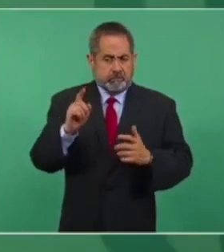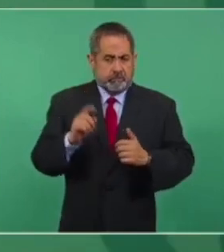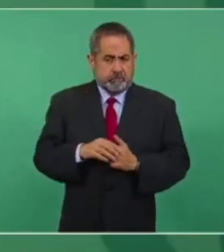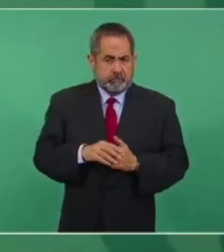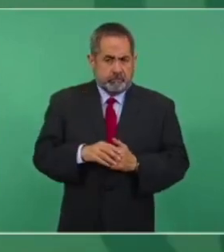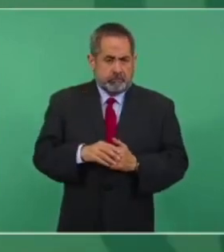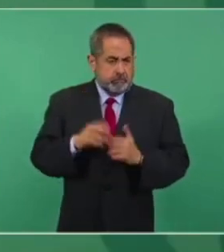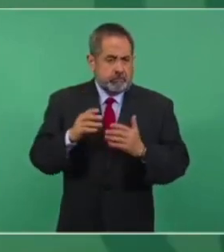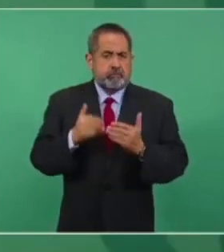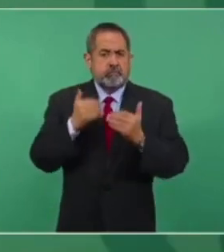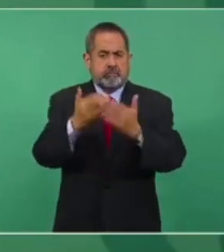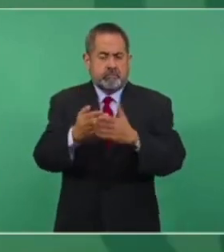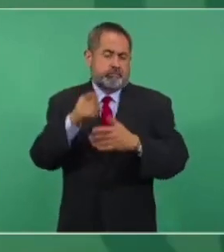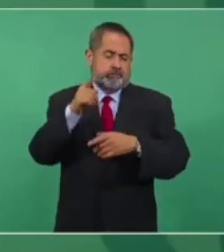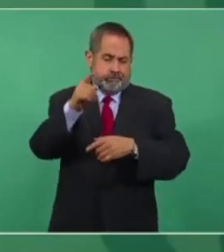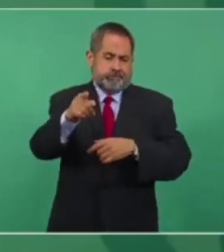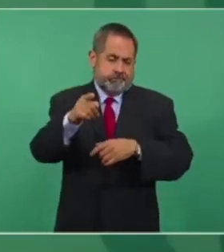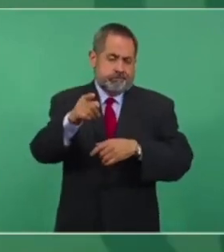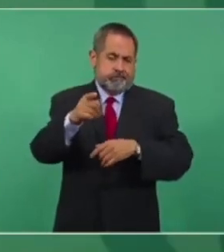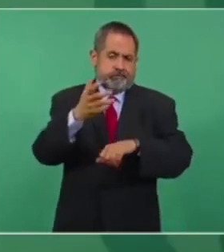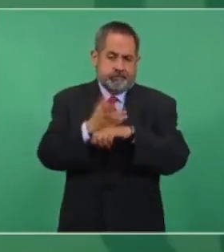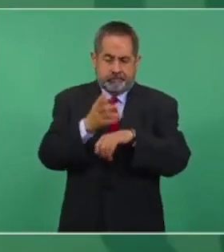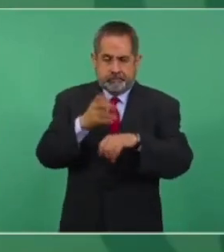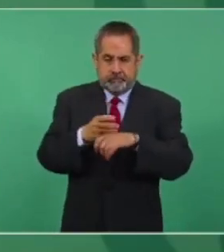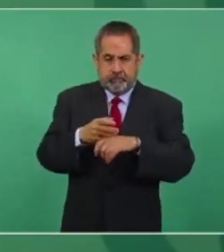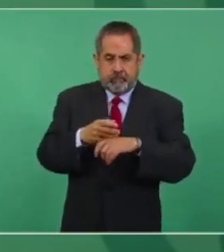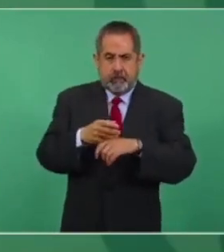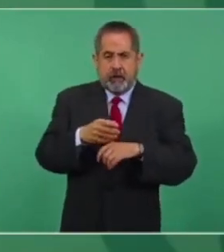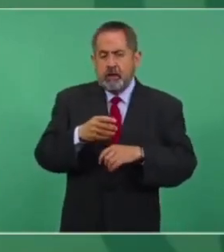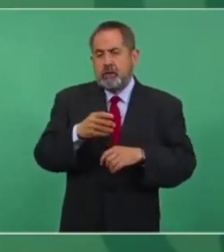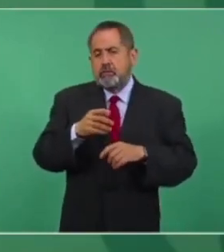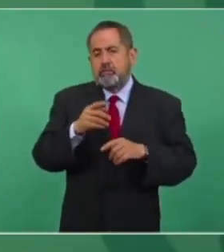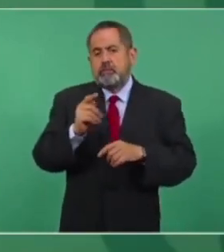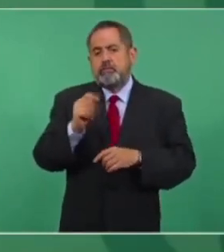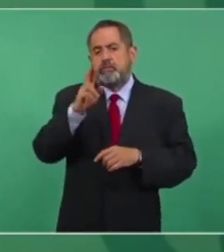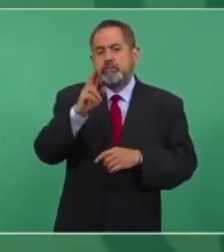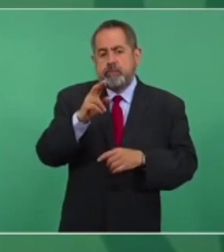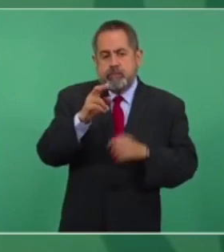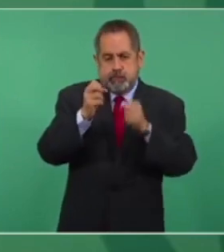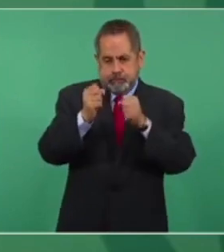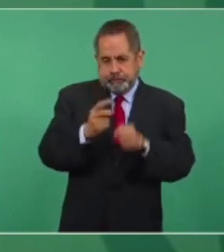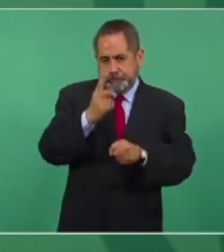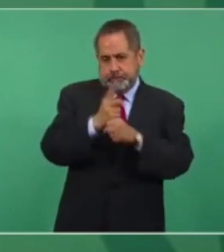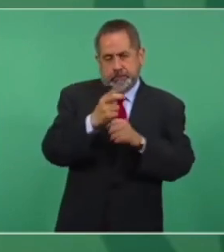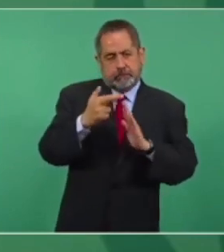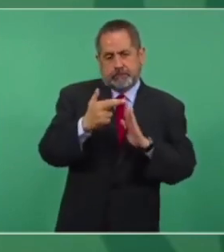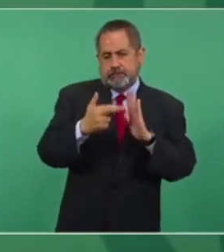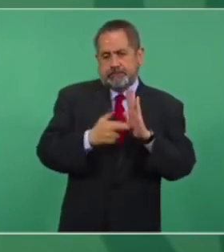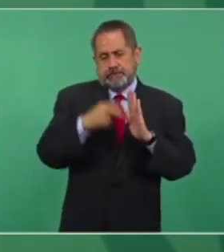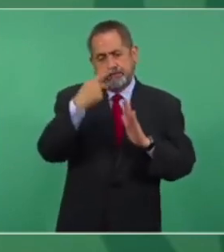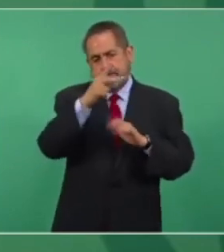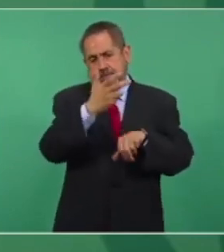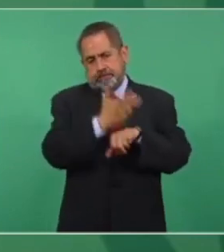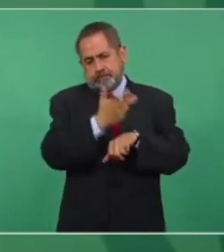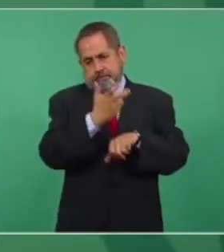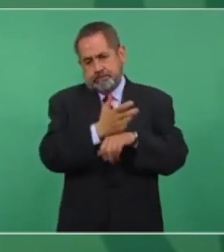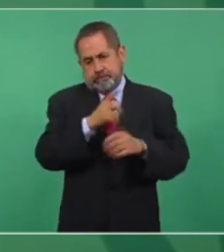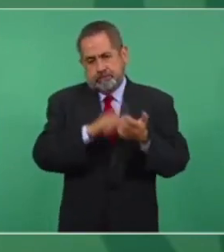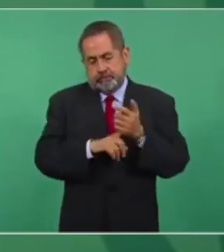y llego allá y por razones de seguridad, sobre